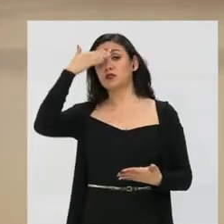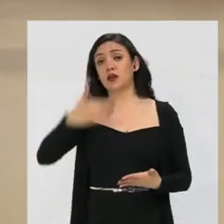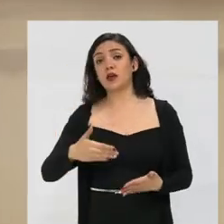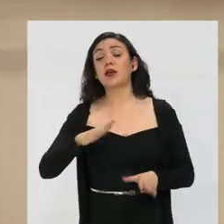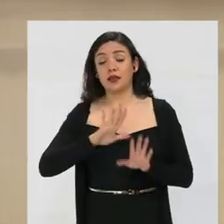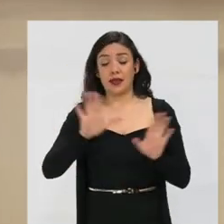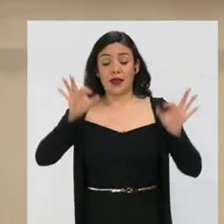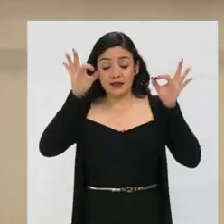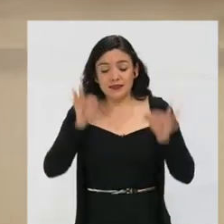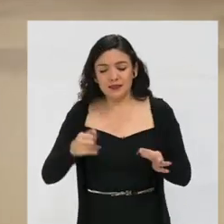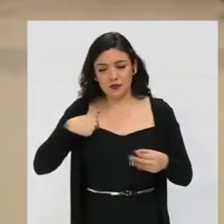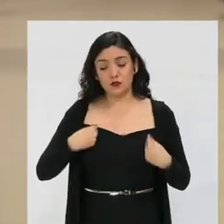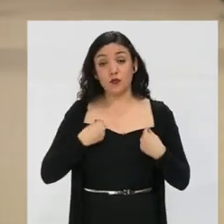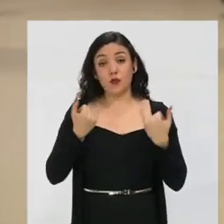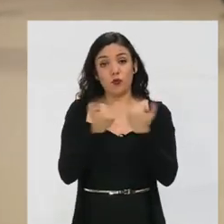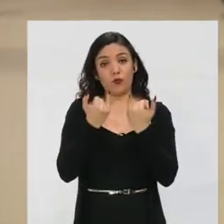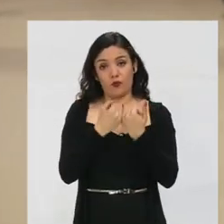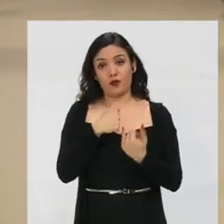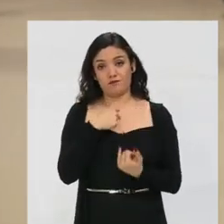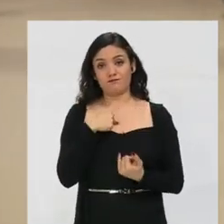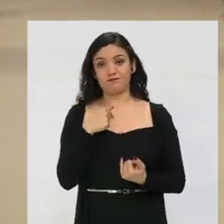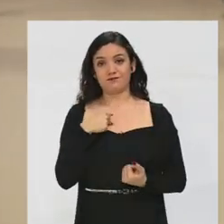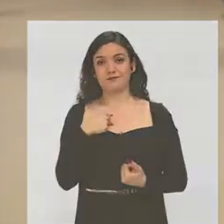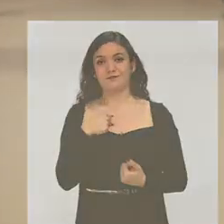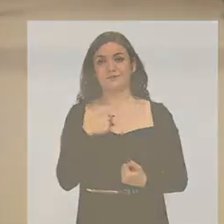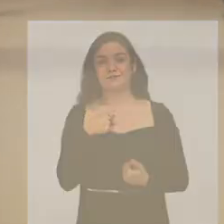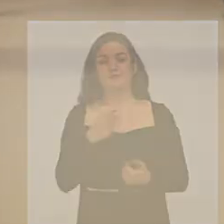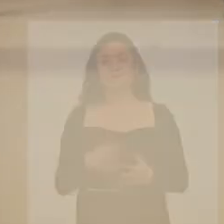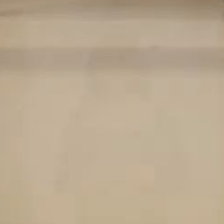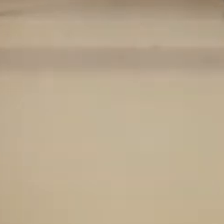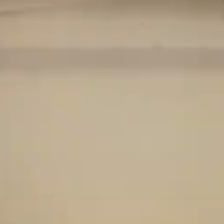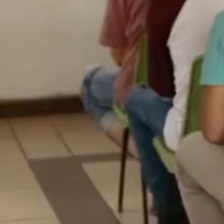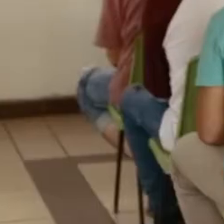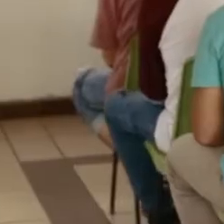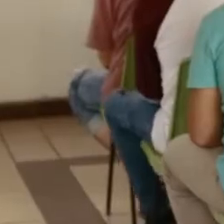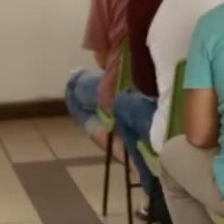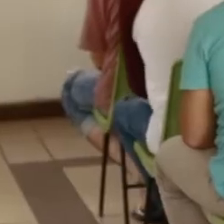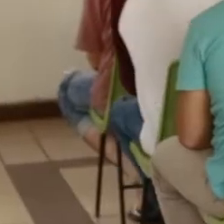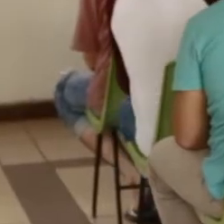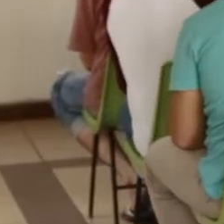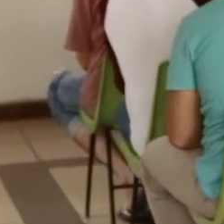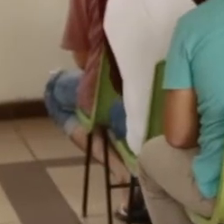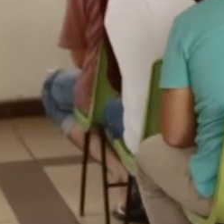vivieron. Exactamente lo que vivieron, yo lo viví.